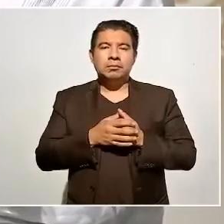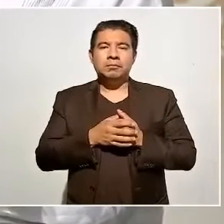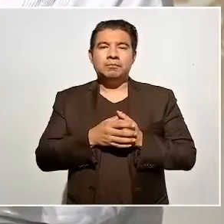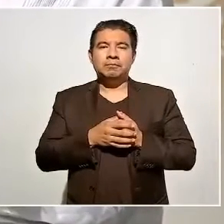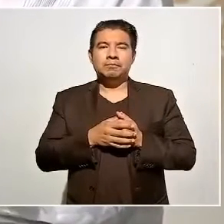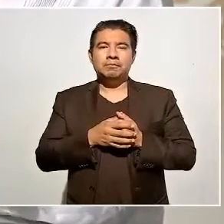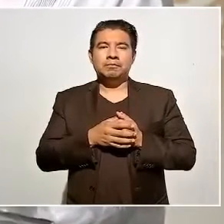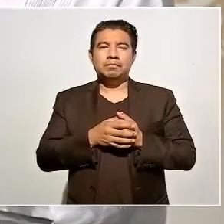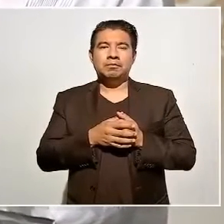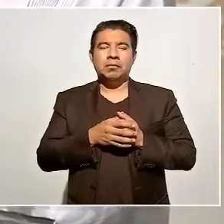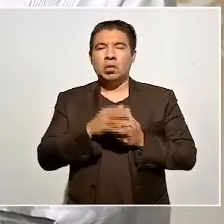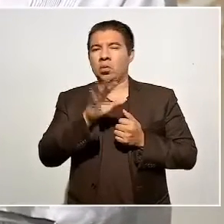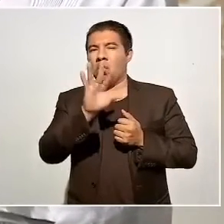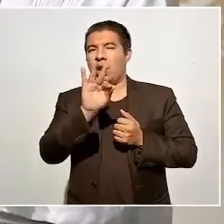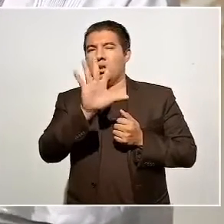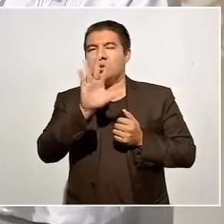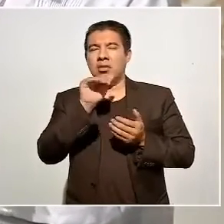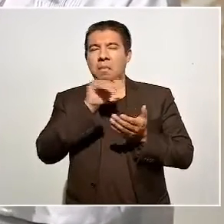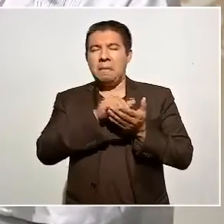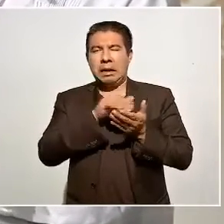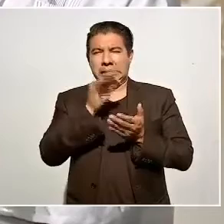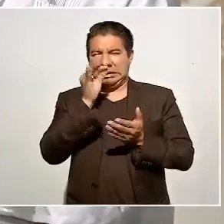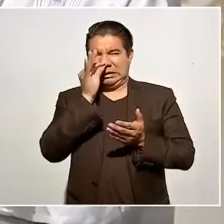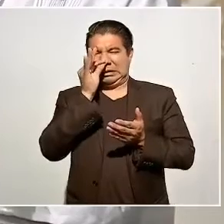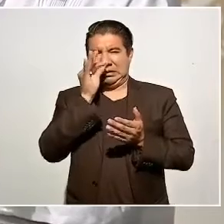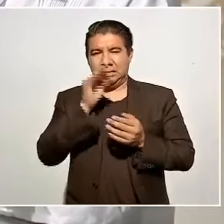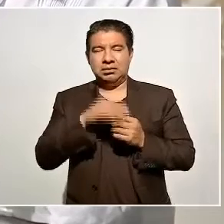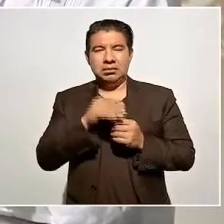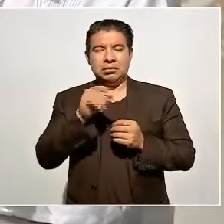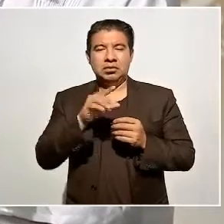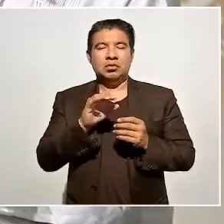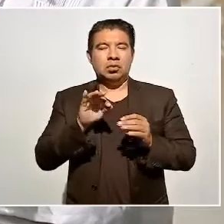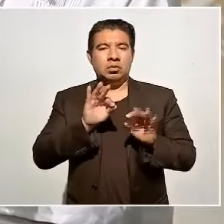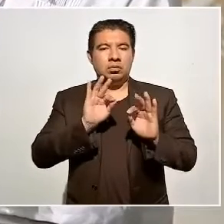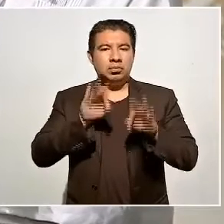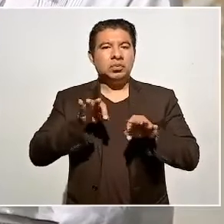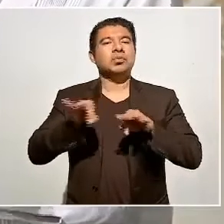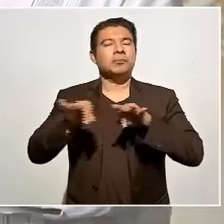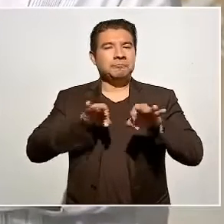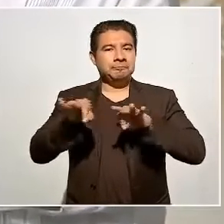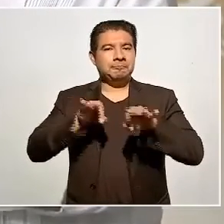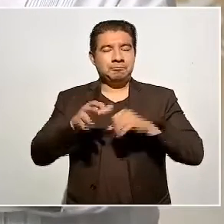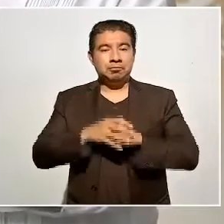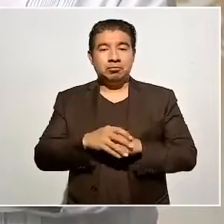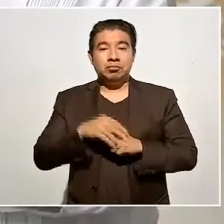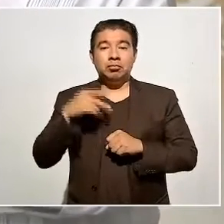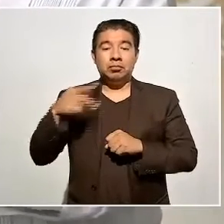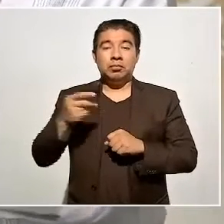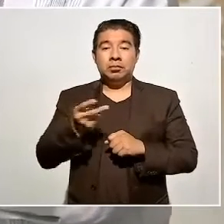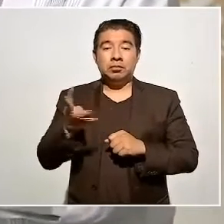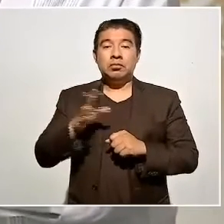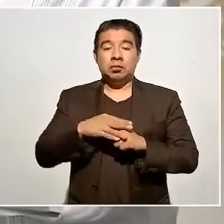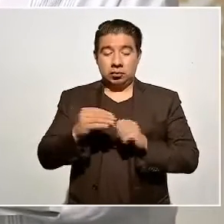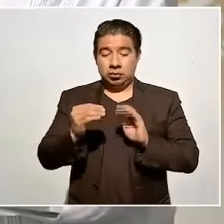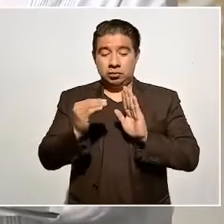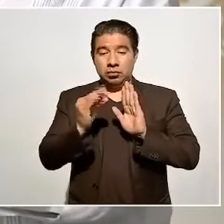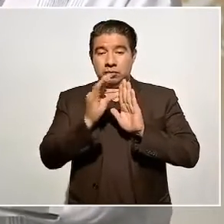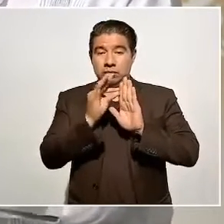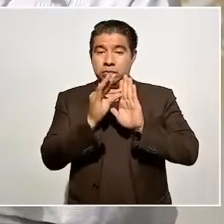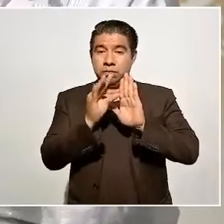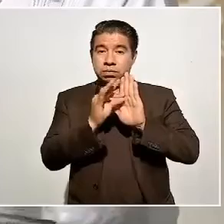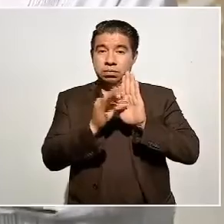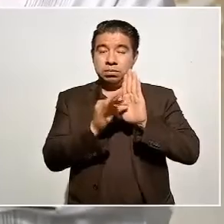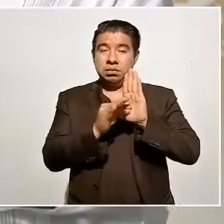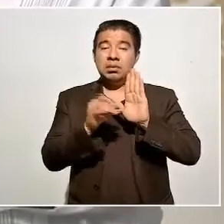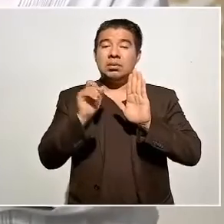cerca de 45.000 empleos de trabajadores registrados en el